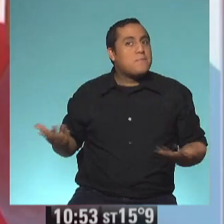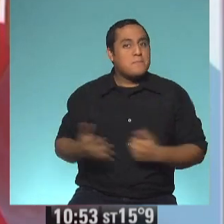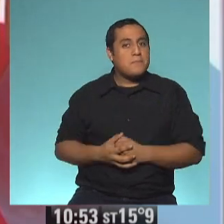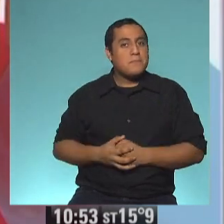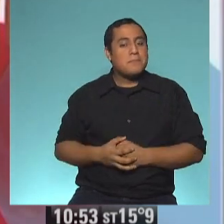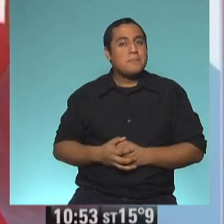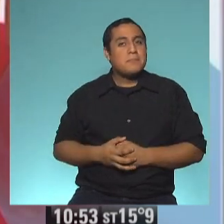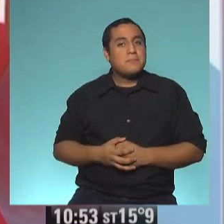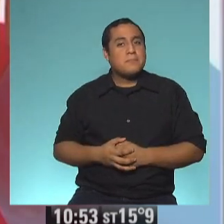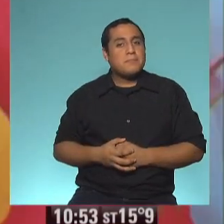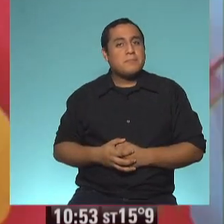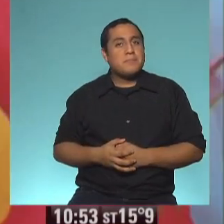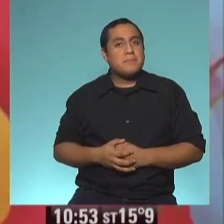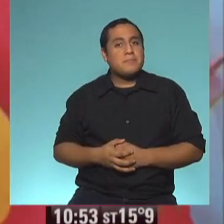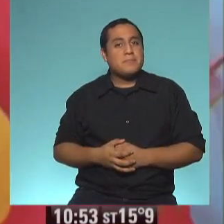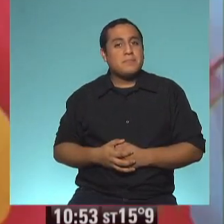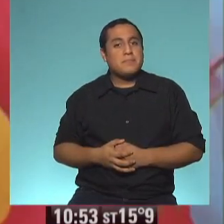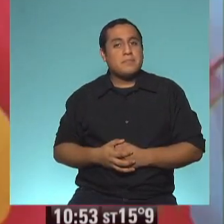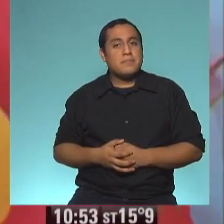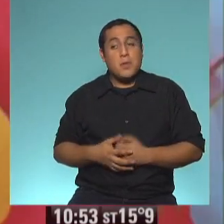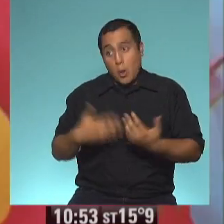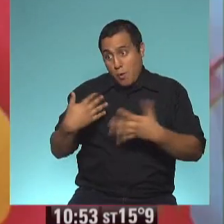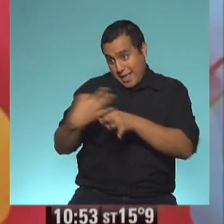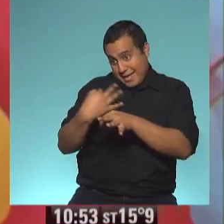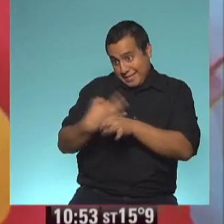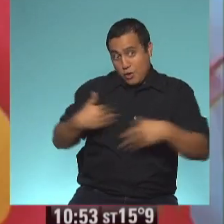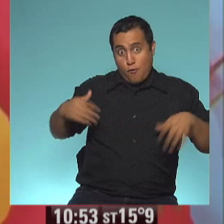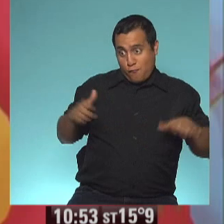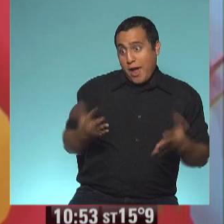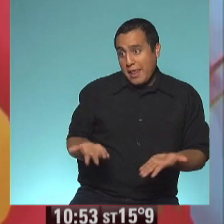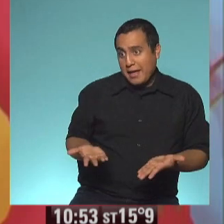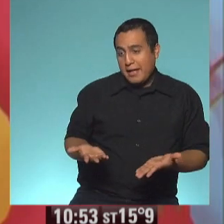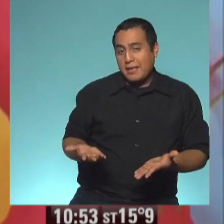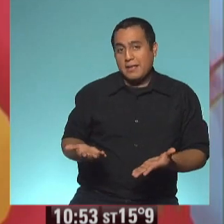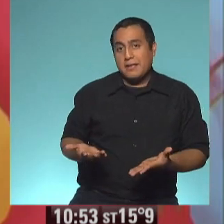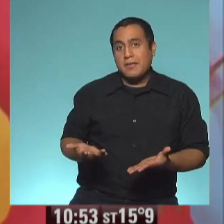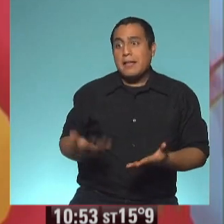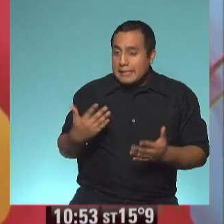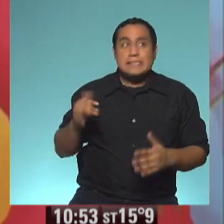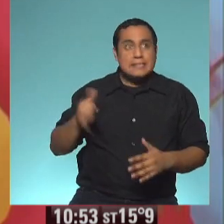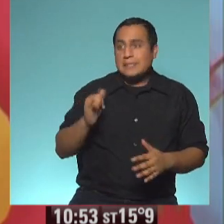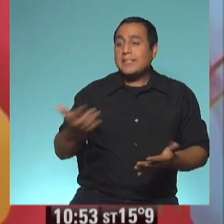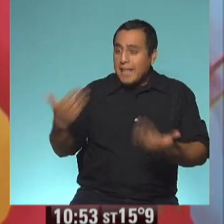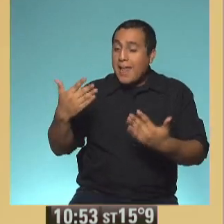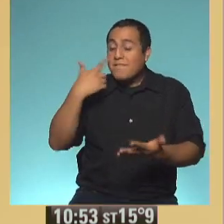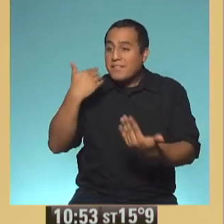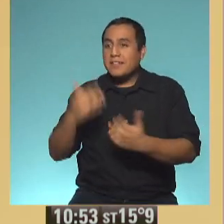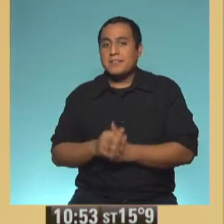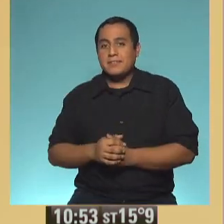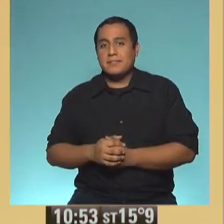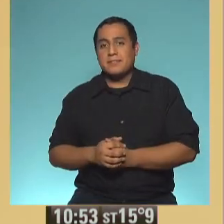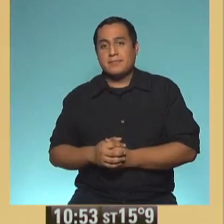así podrías enseñarme a volar y eso está demostrado